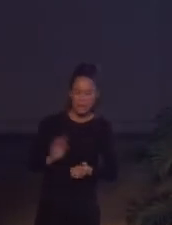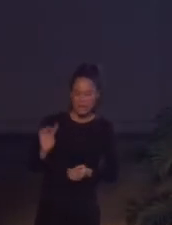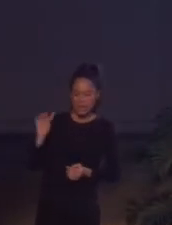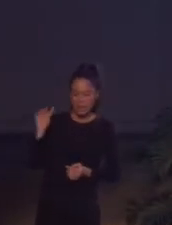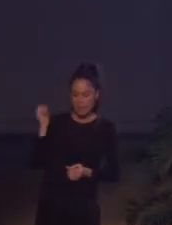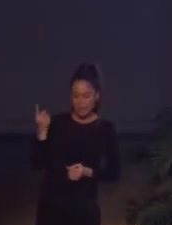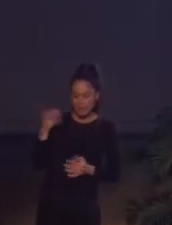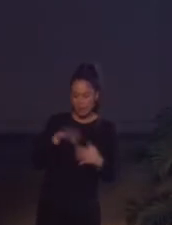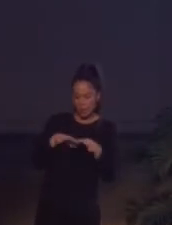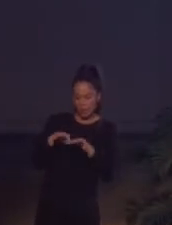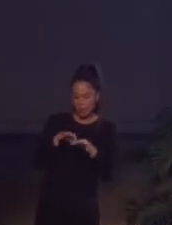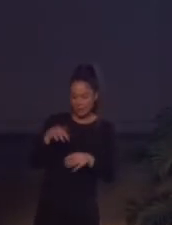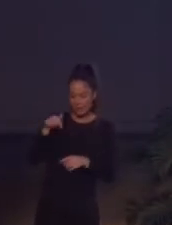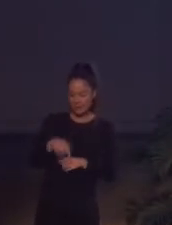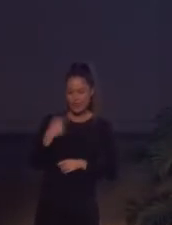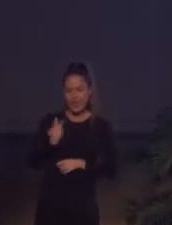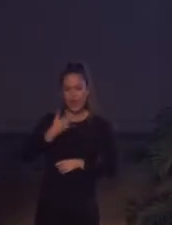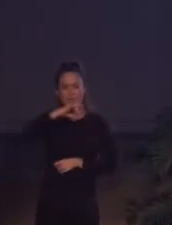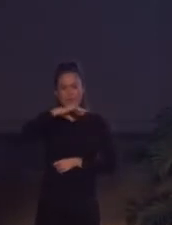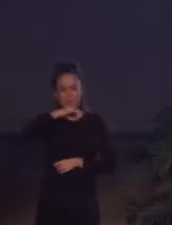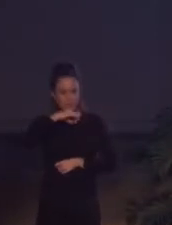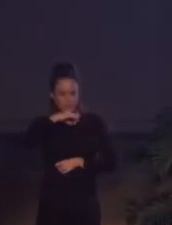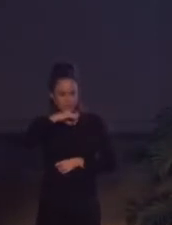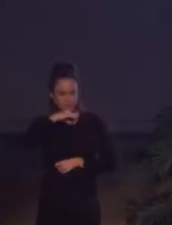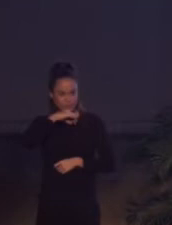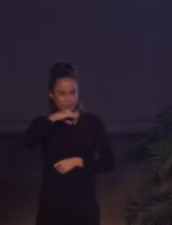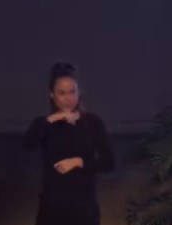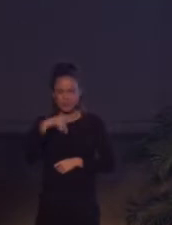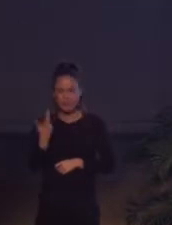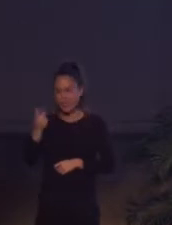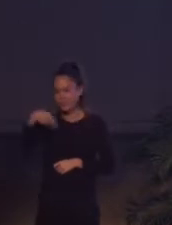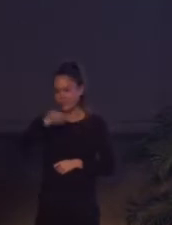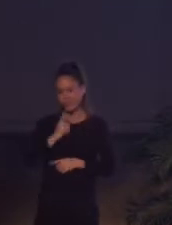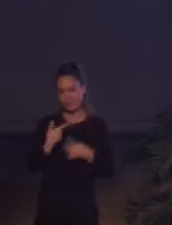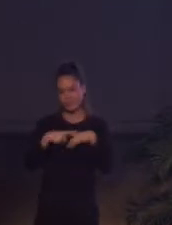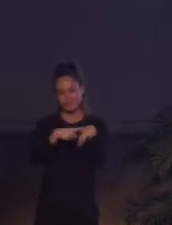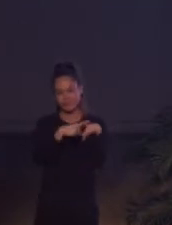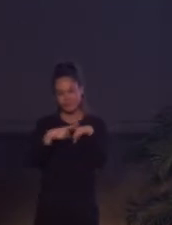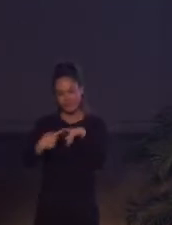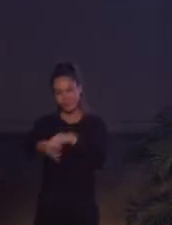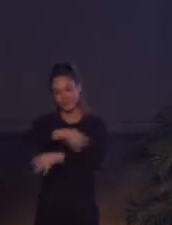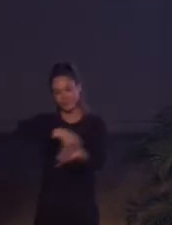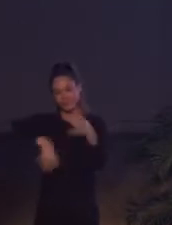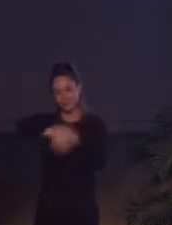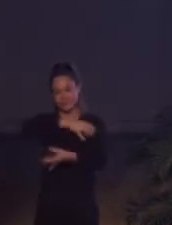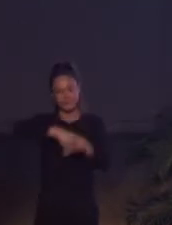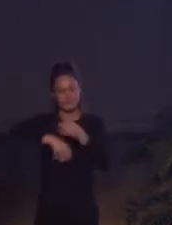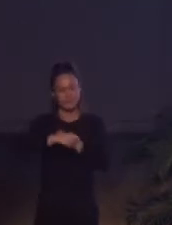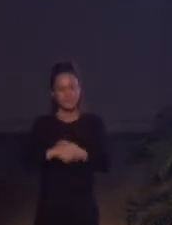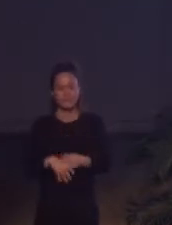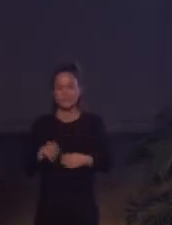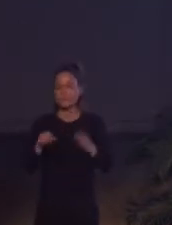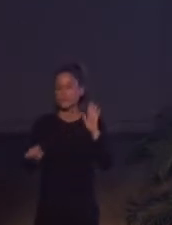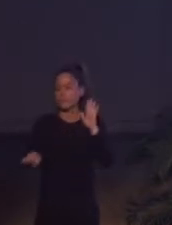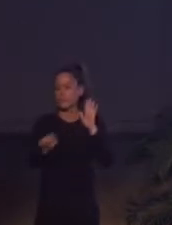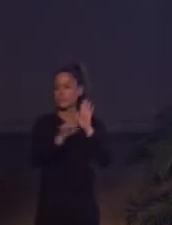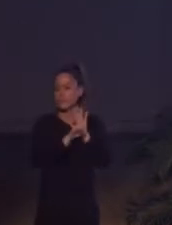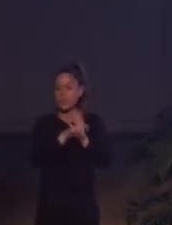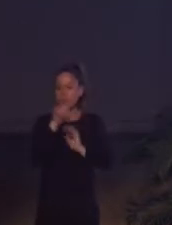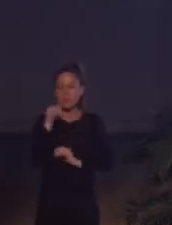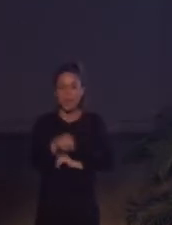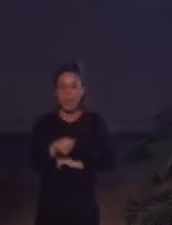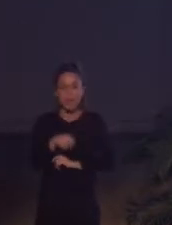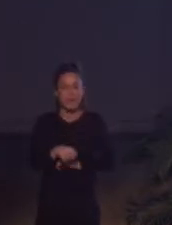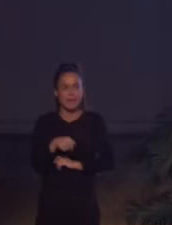Osa, oso pozik nago hemen egoteaz, beraiekin mai ingurua konpartitzeaz. Eta hori, osa, simbolo honek edo hemen egoteak ere